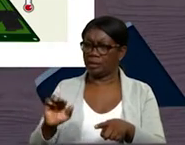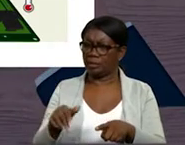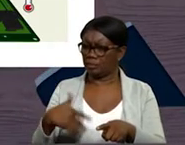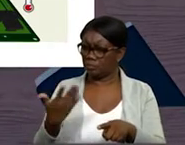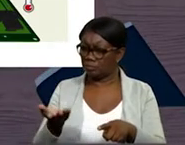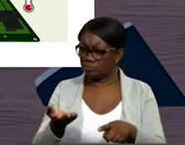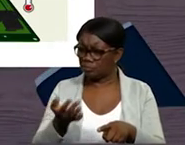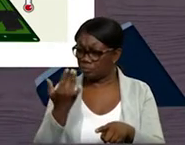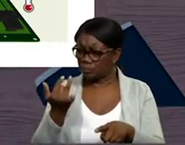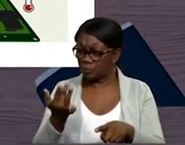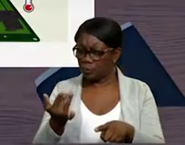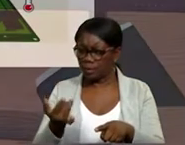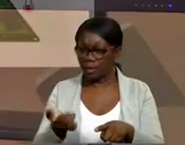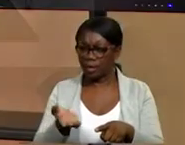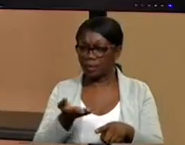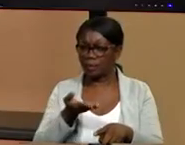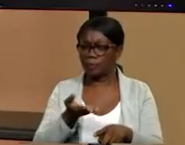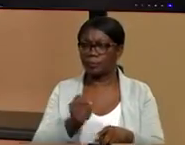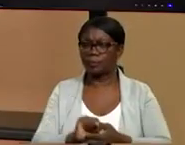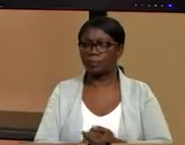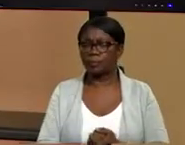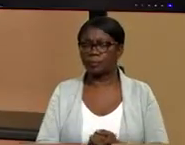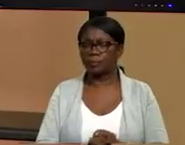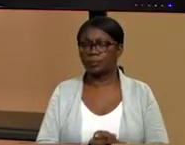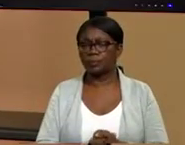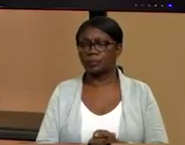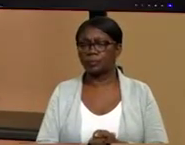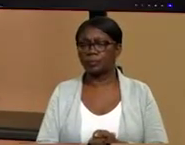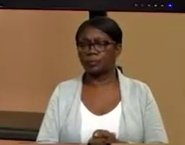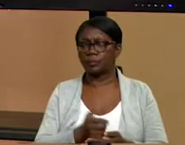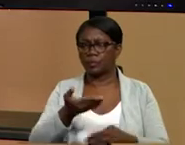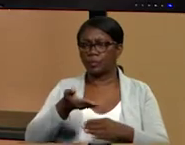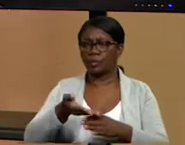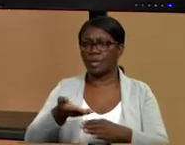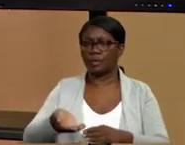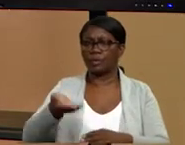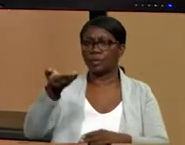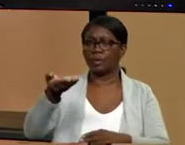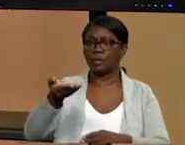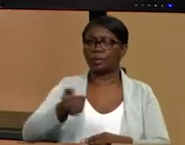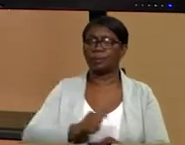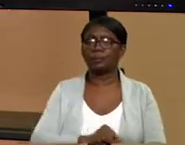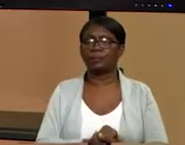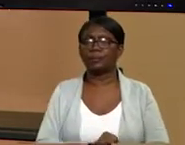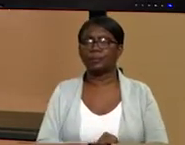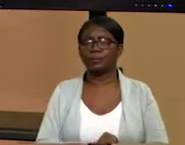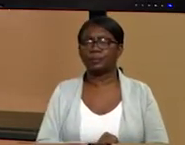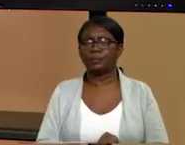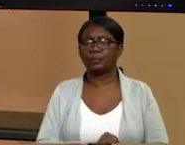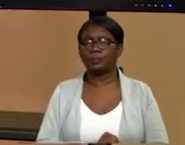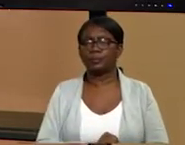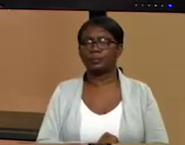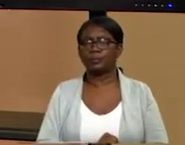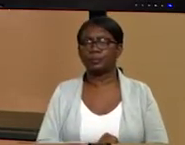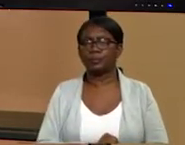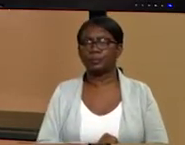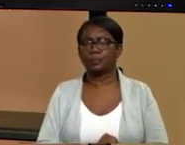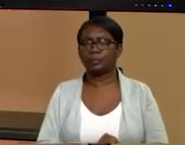que ese componente, ¿verdad?, exceda su temperatura por los 50 grados.